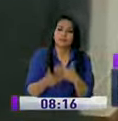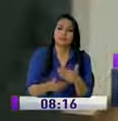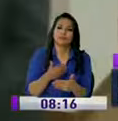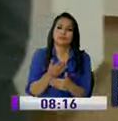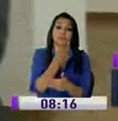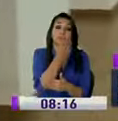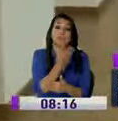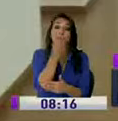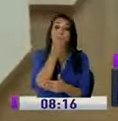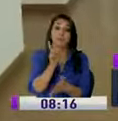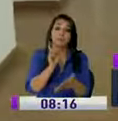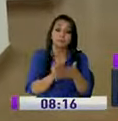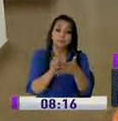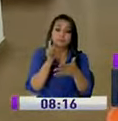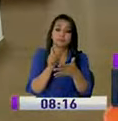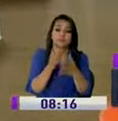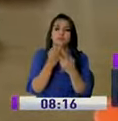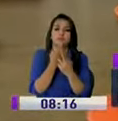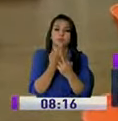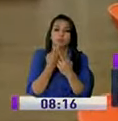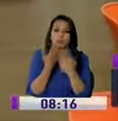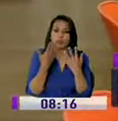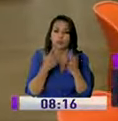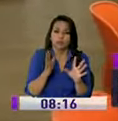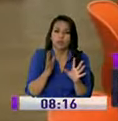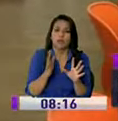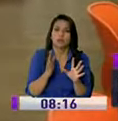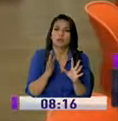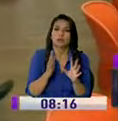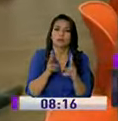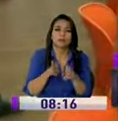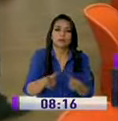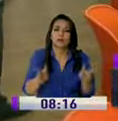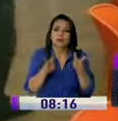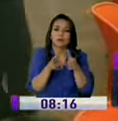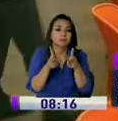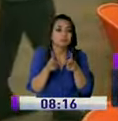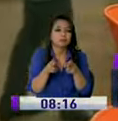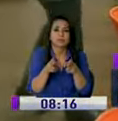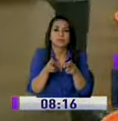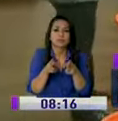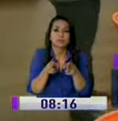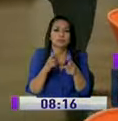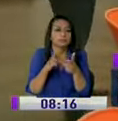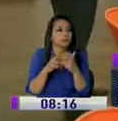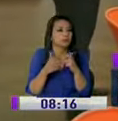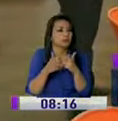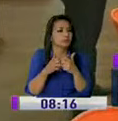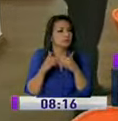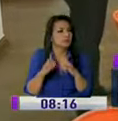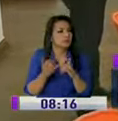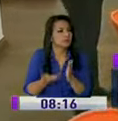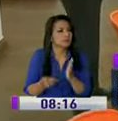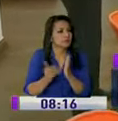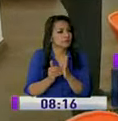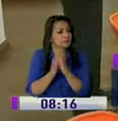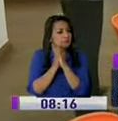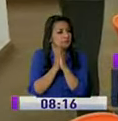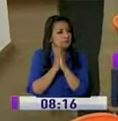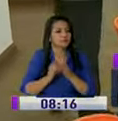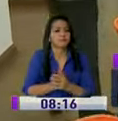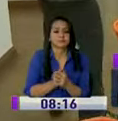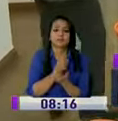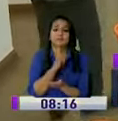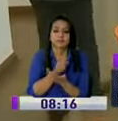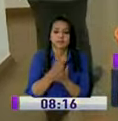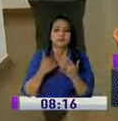través de la página web, obtenga su resultado y el resultado del avalúo sea el mismo y siga con inconvenientes, ¿puede volver a solicitar una? Sí, sin